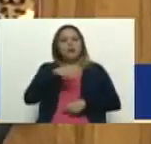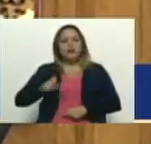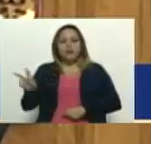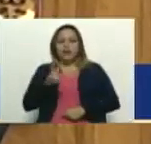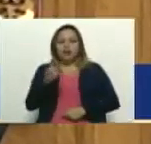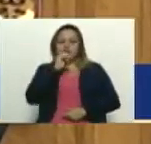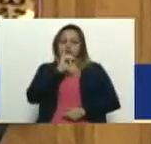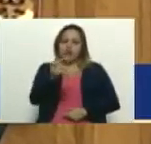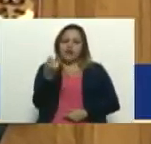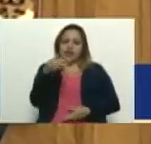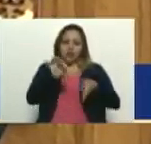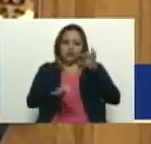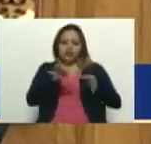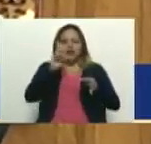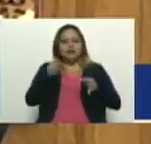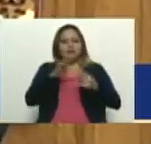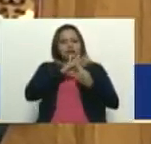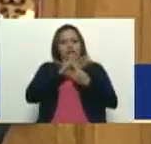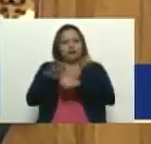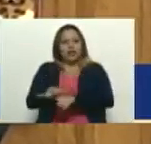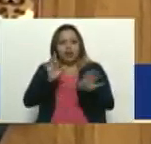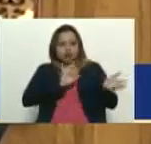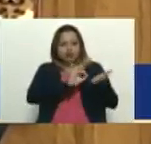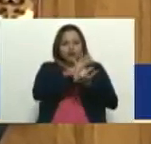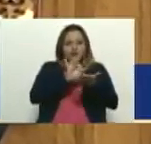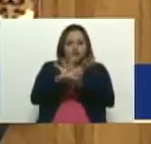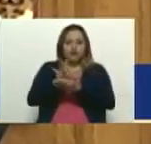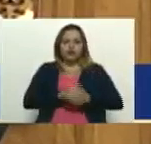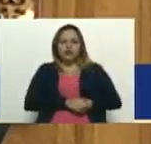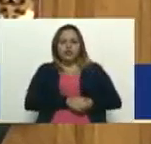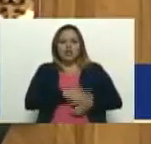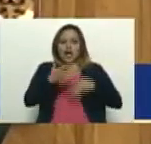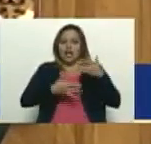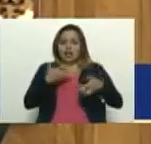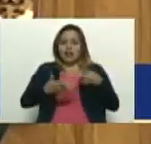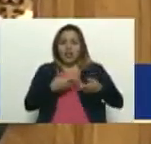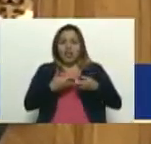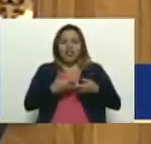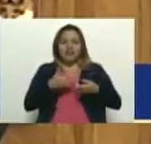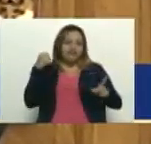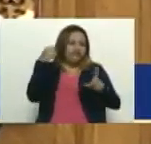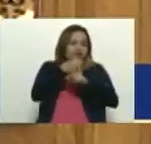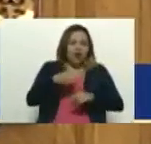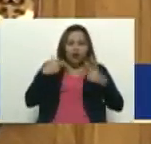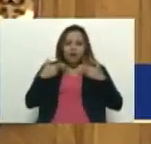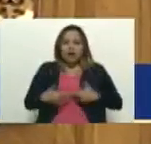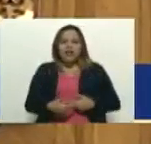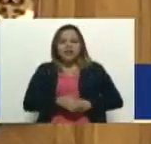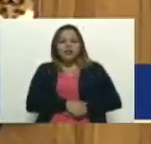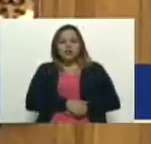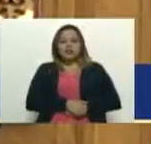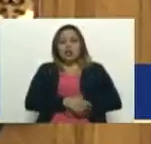injusticia, discriminación, exclusión, actos inhumanos y degradantes que sufría el pueblo venezolano a causa